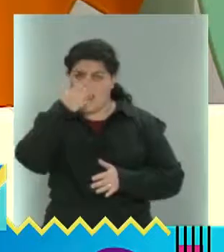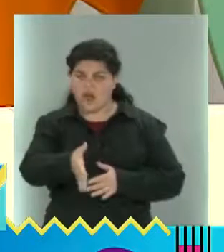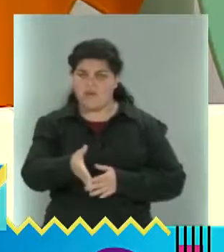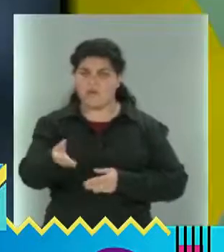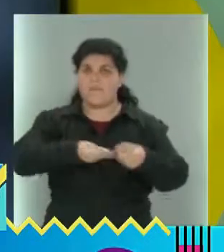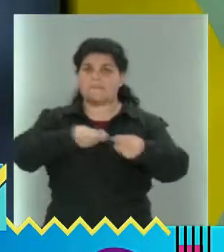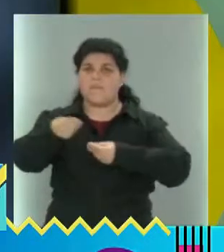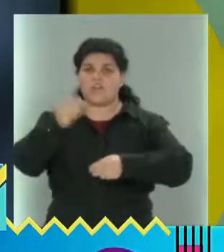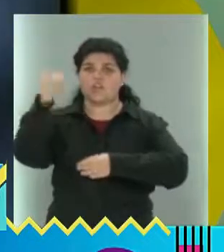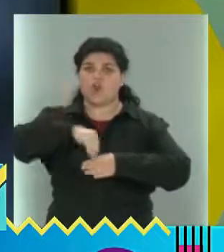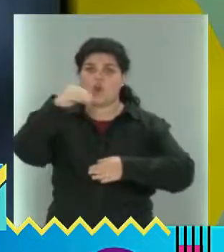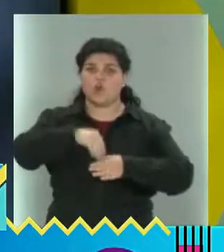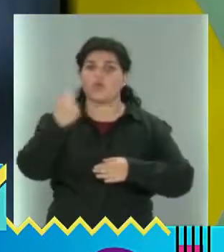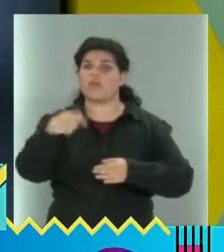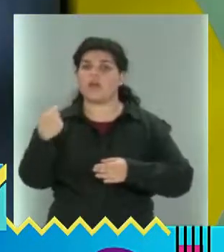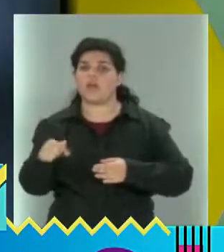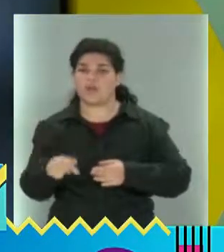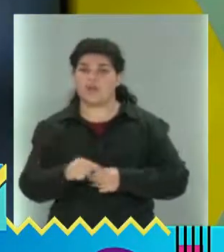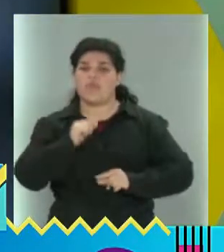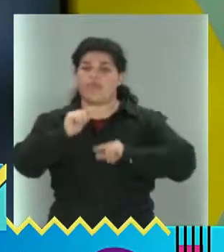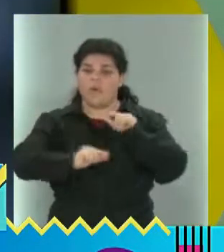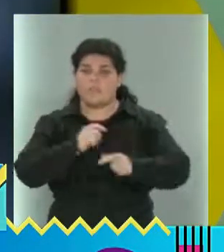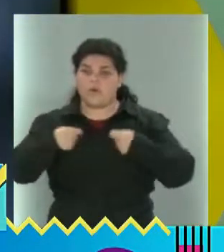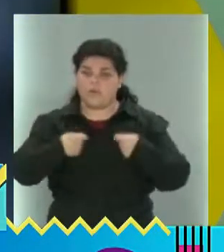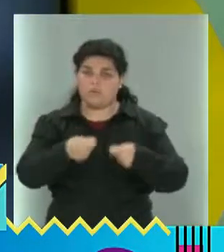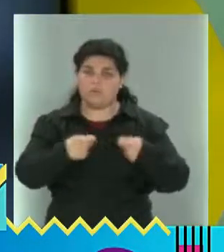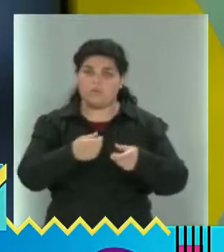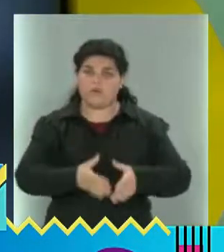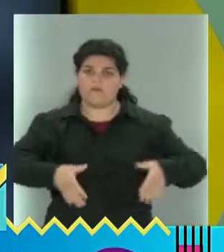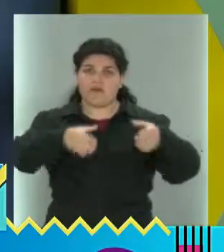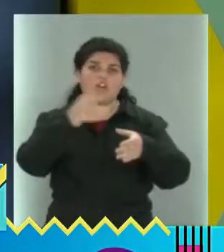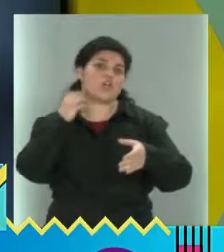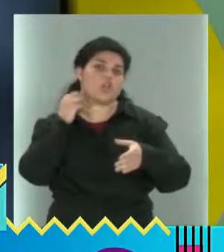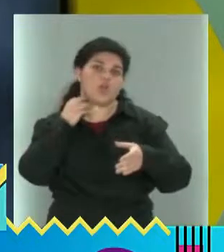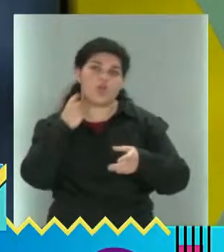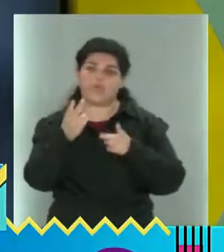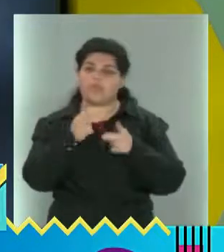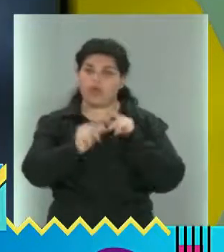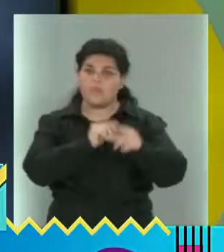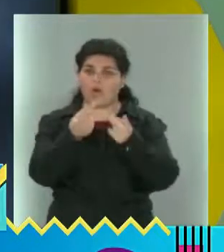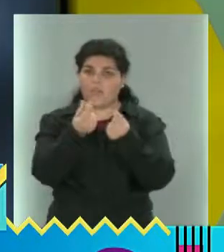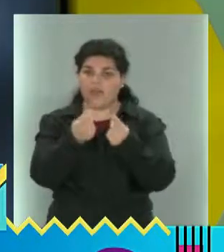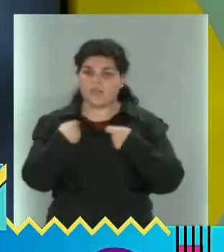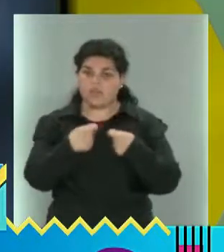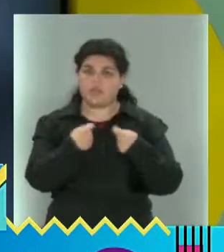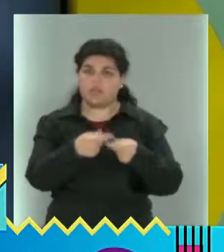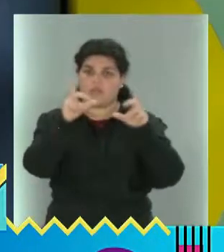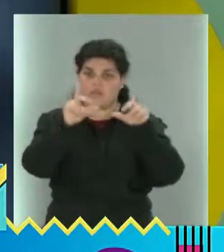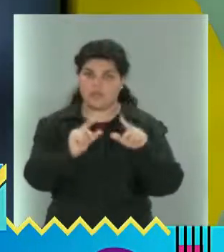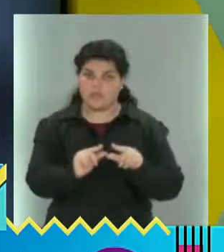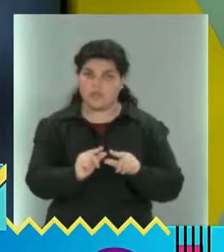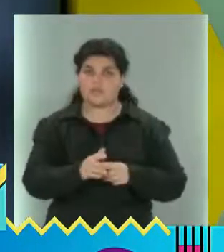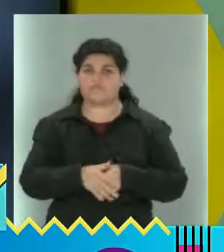petroleras, fue irle eliminando el subsidio al barril criollo. Entonces le bajó de $75